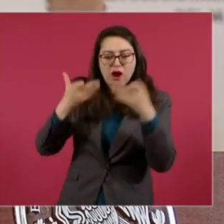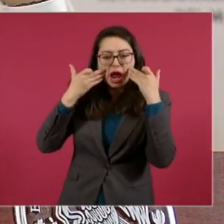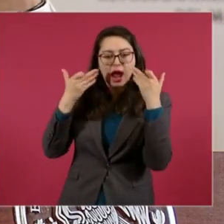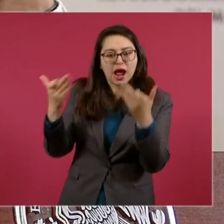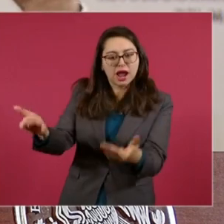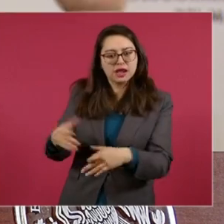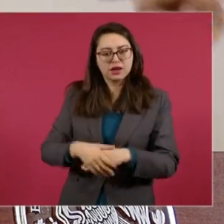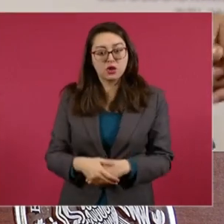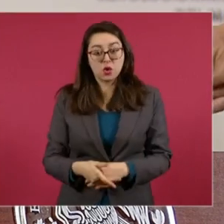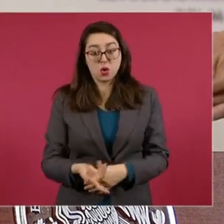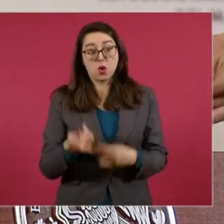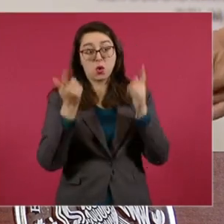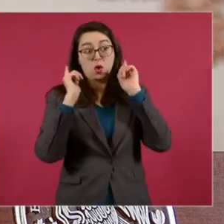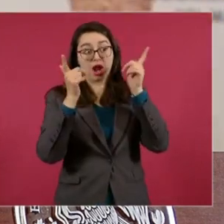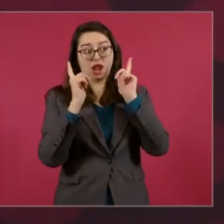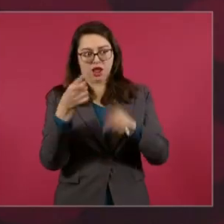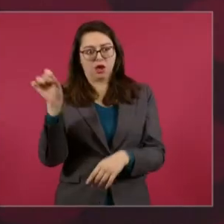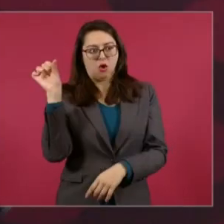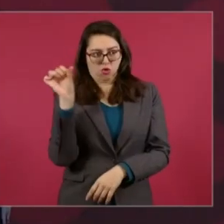Pueden ir